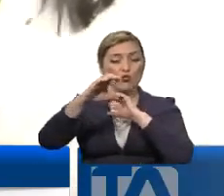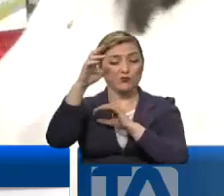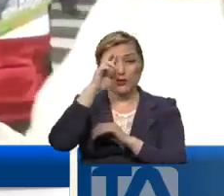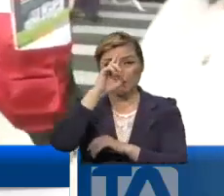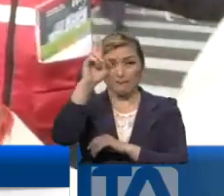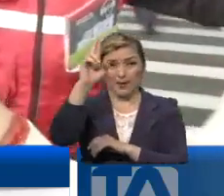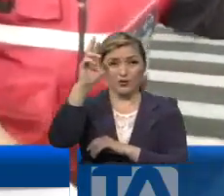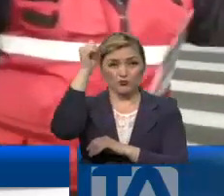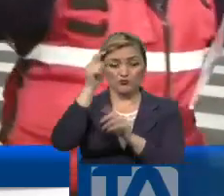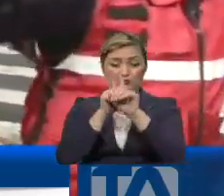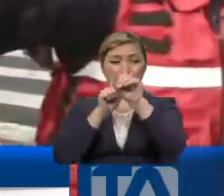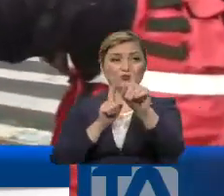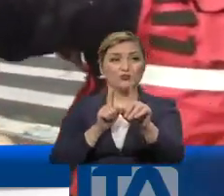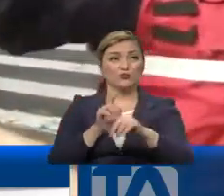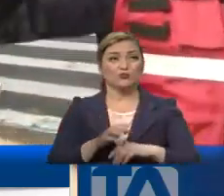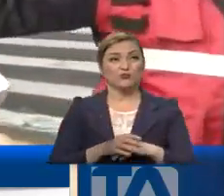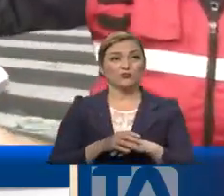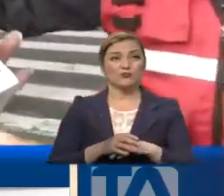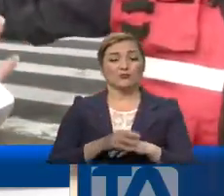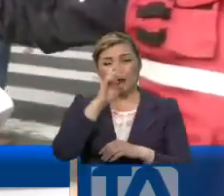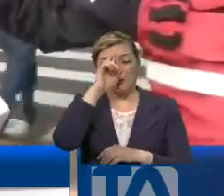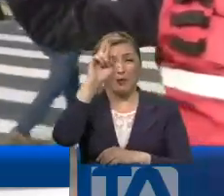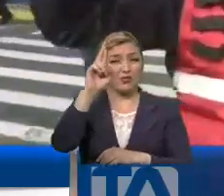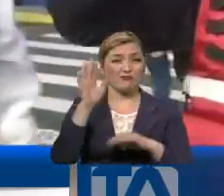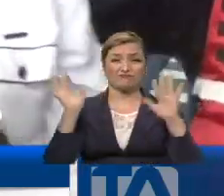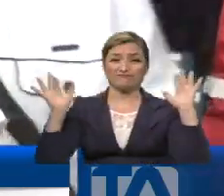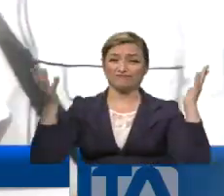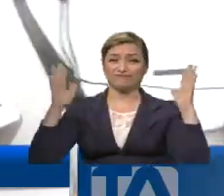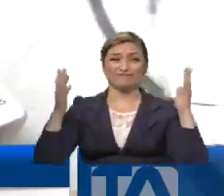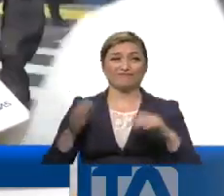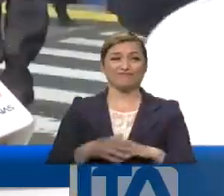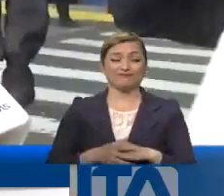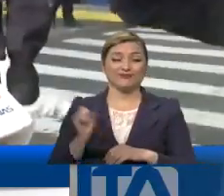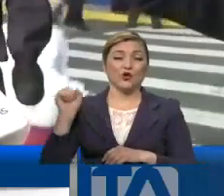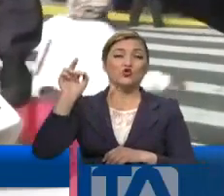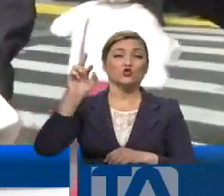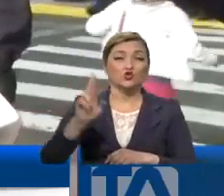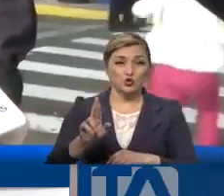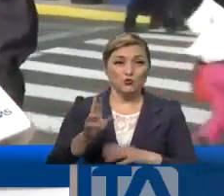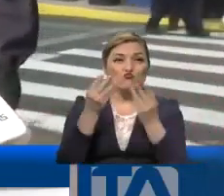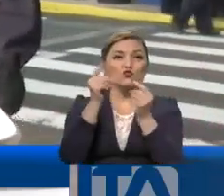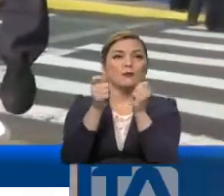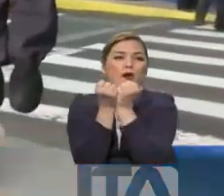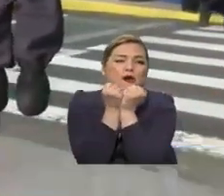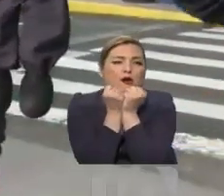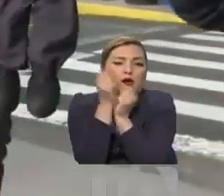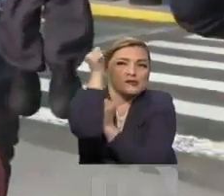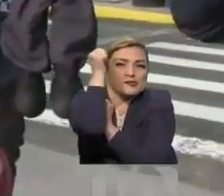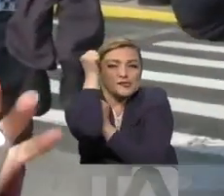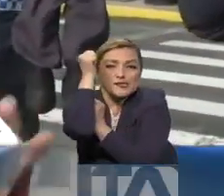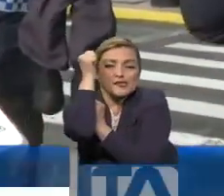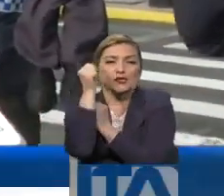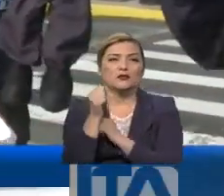mascarilla? El distanciamiento para nada, porque venimos más que todo del sur, mucha gente. Aquí en el Trol